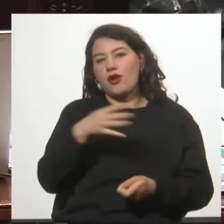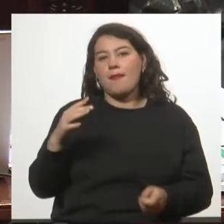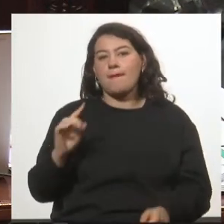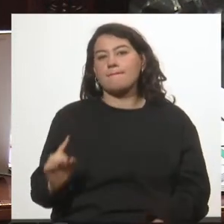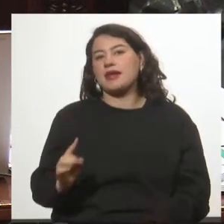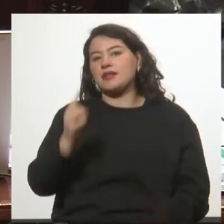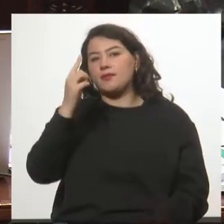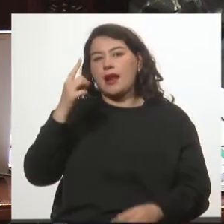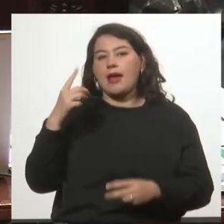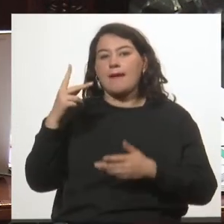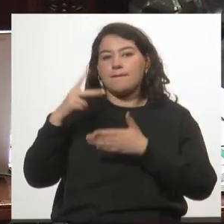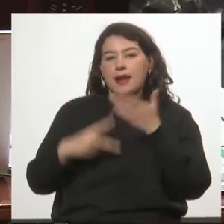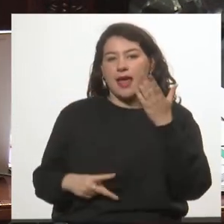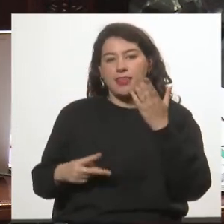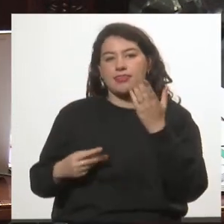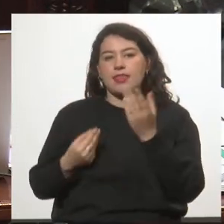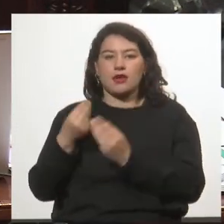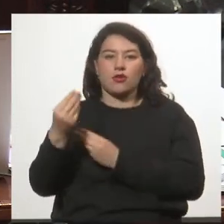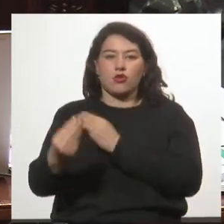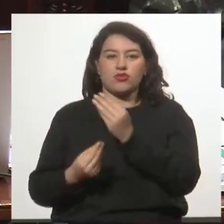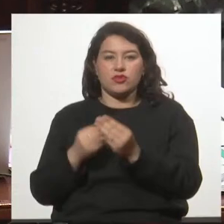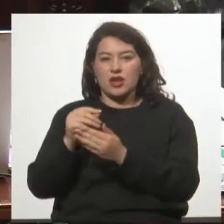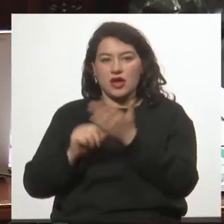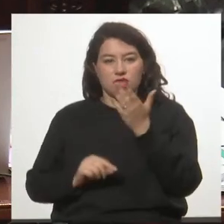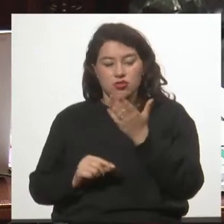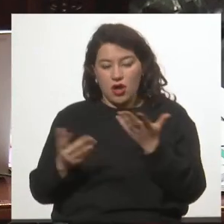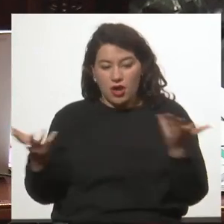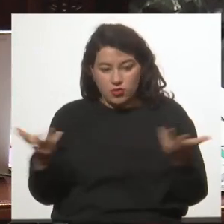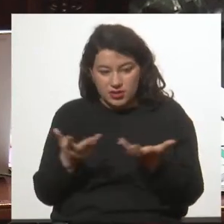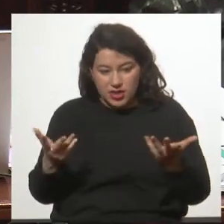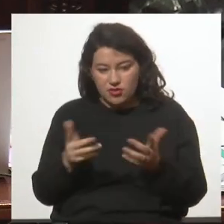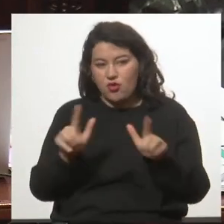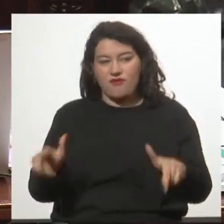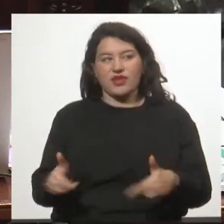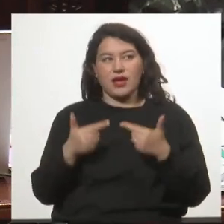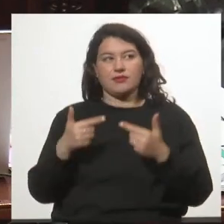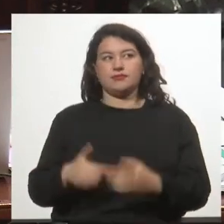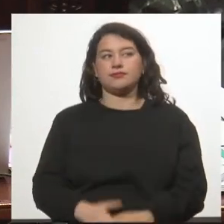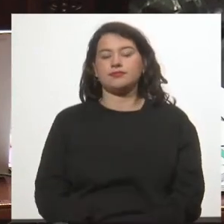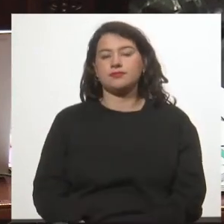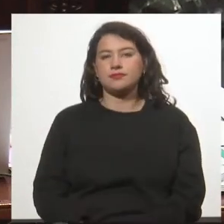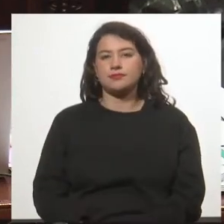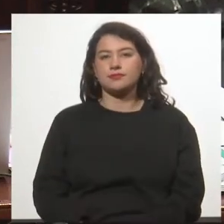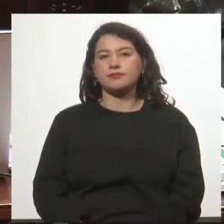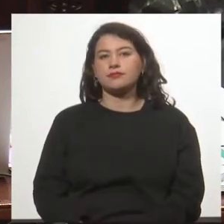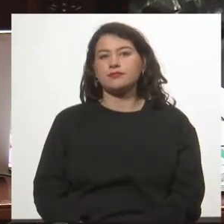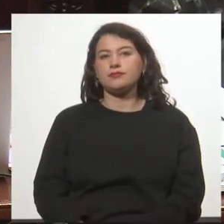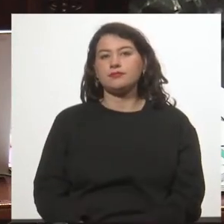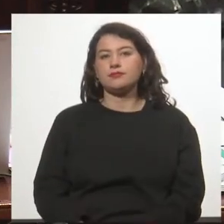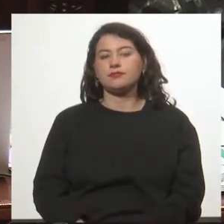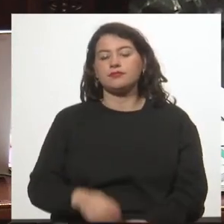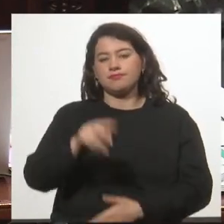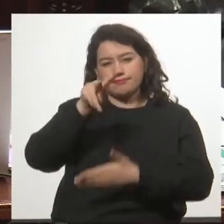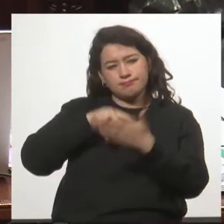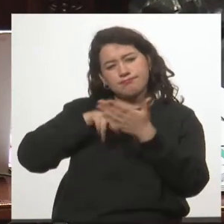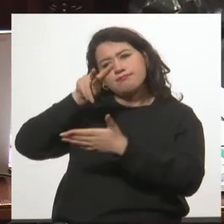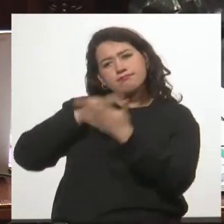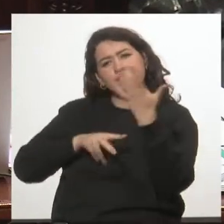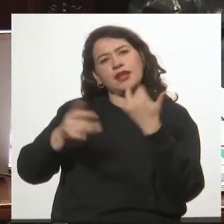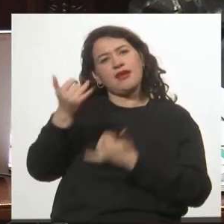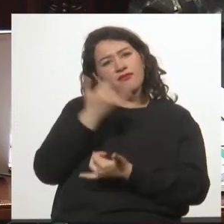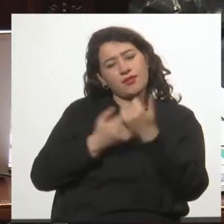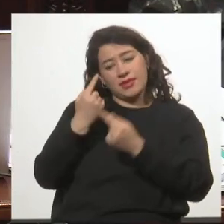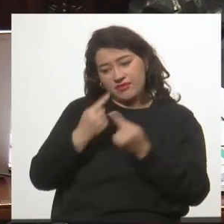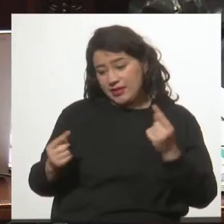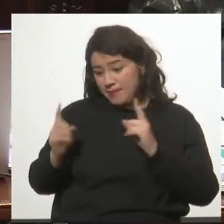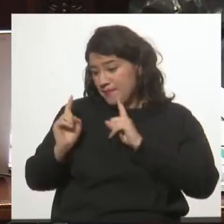el plan de contratos no estaba actualizado de la lectura de diversos informes continúa el